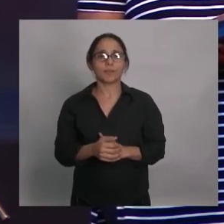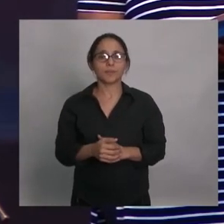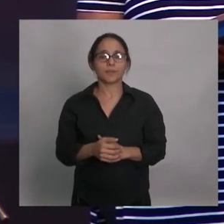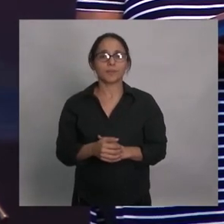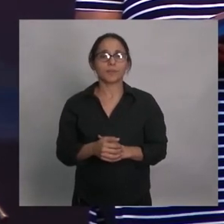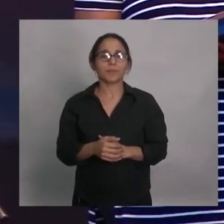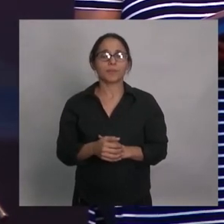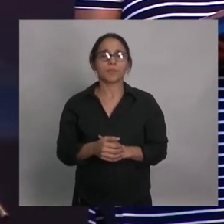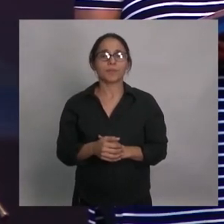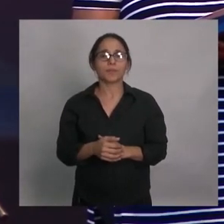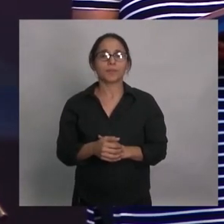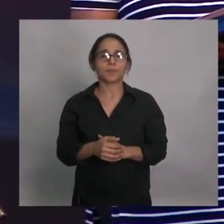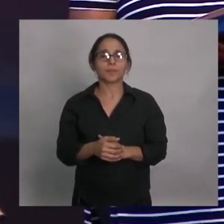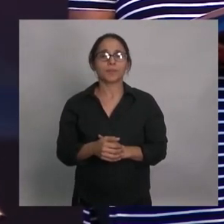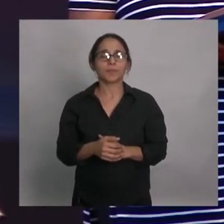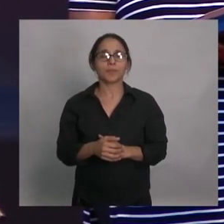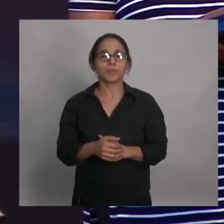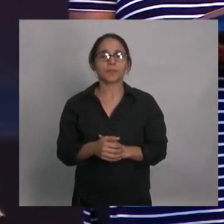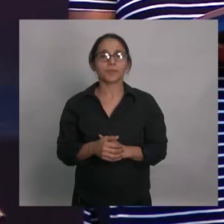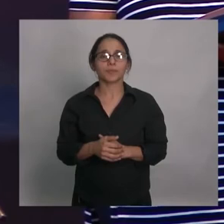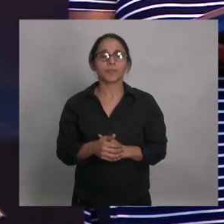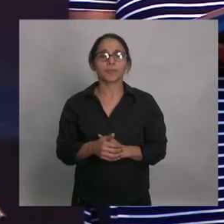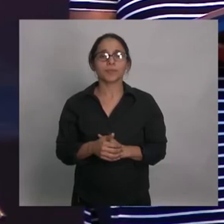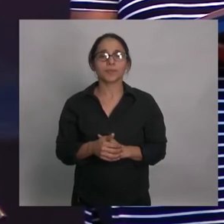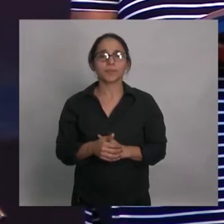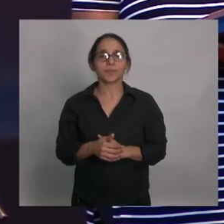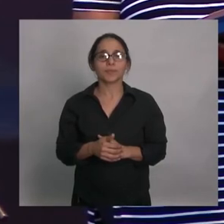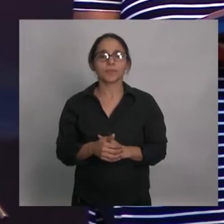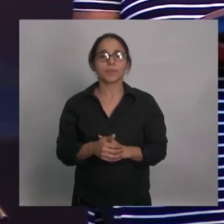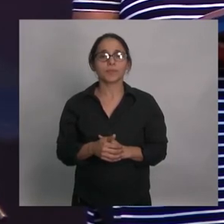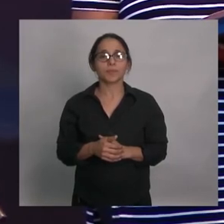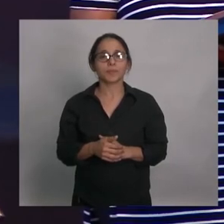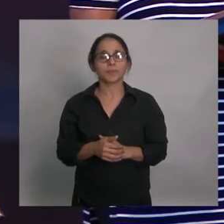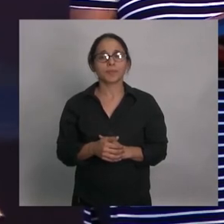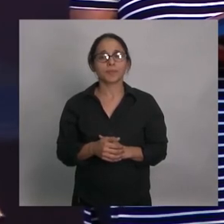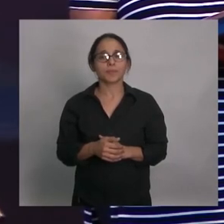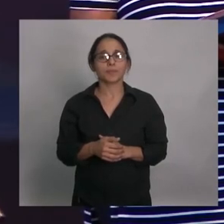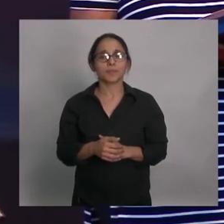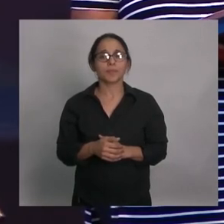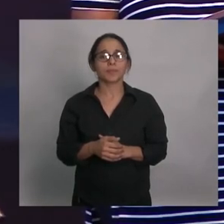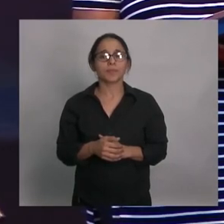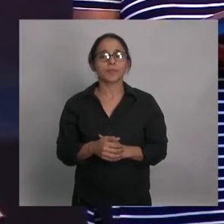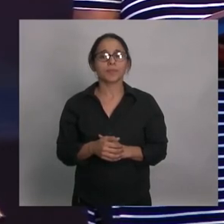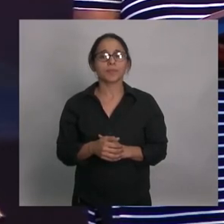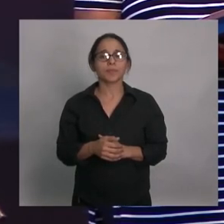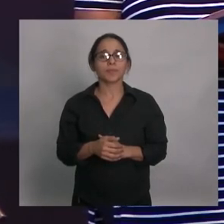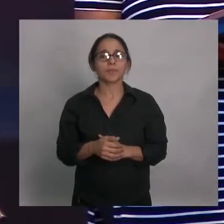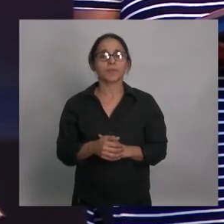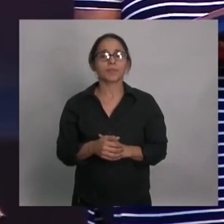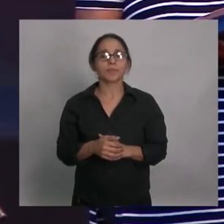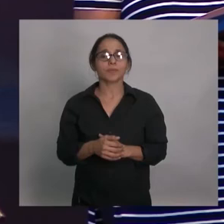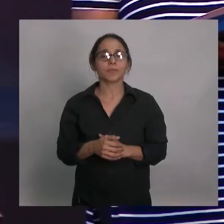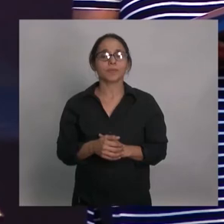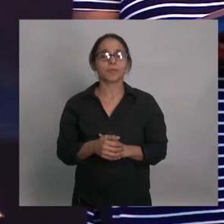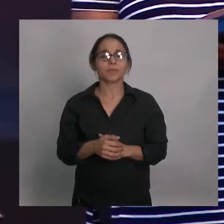dejó atrás para su madre austral berta para su hija berta su amiga